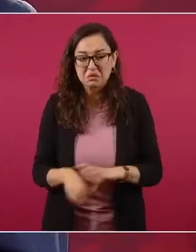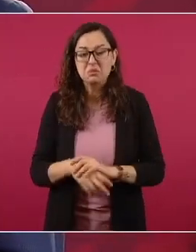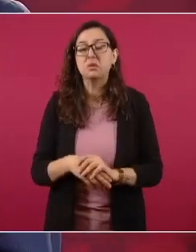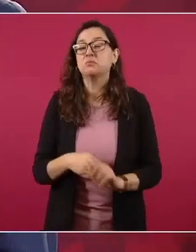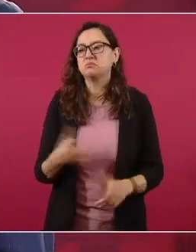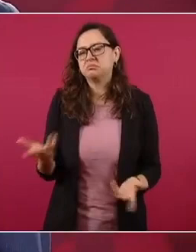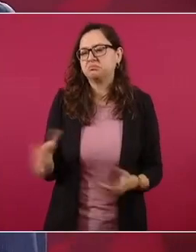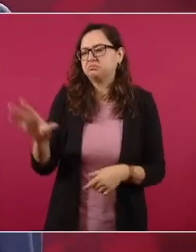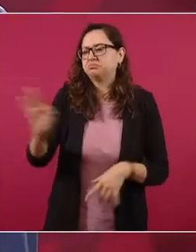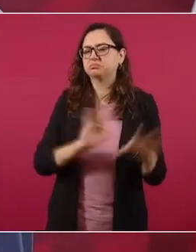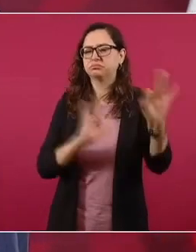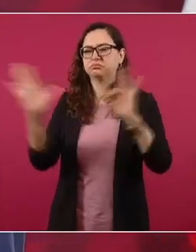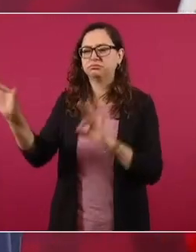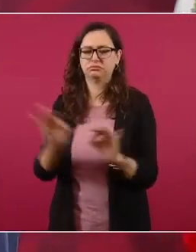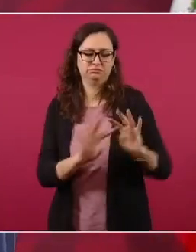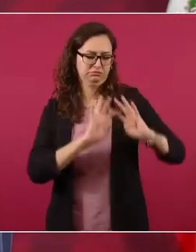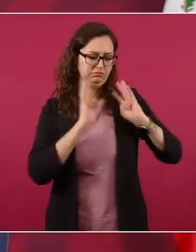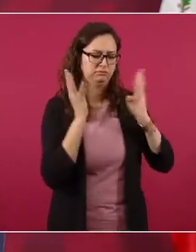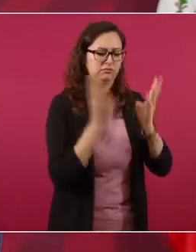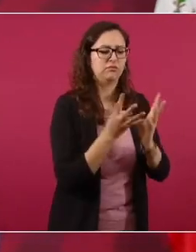magistrados del Tribunal Electoral.